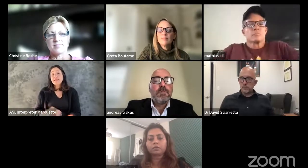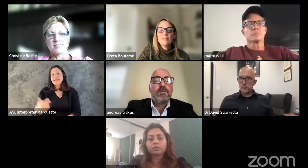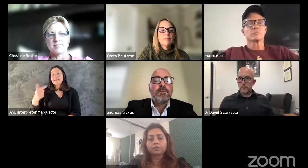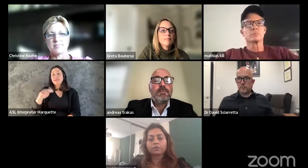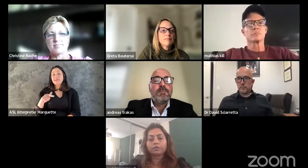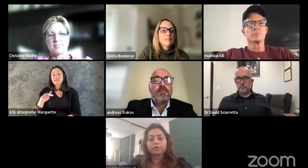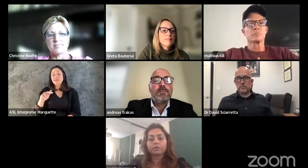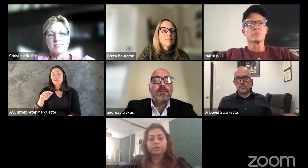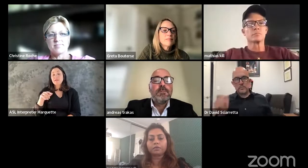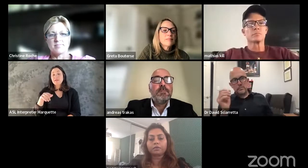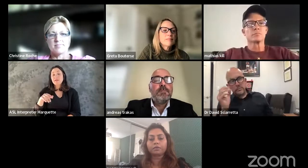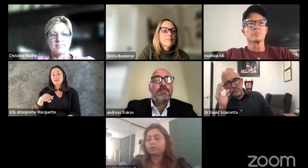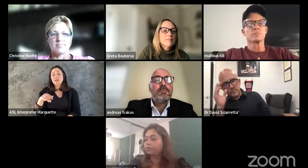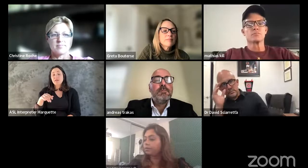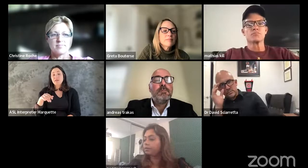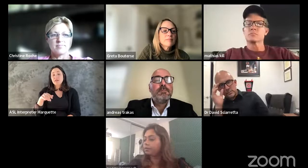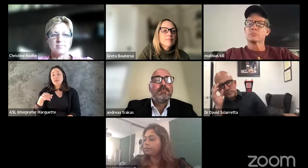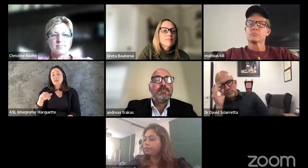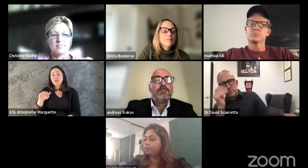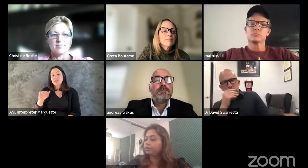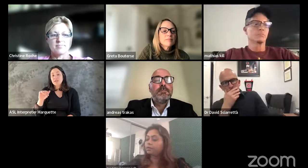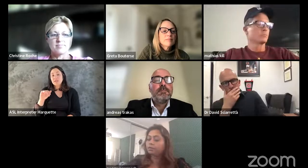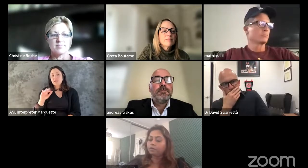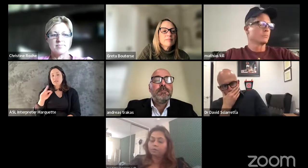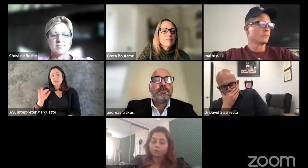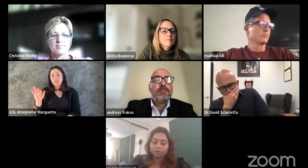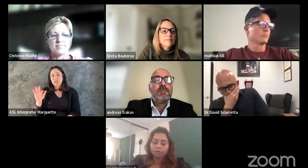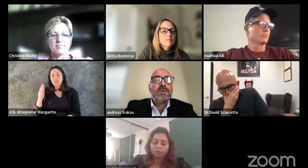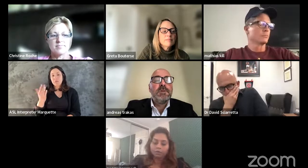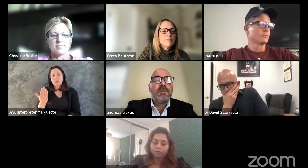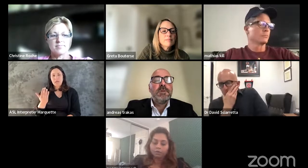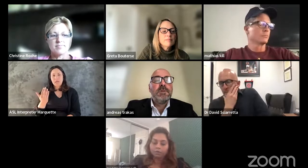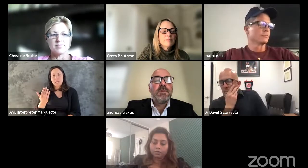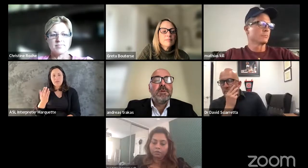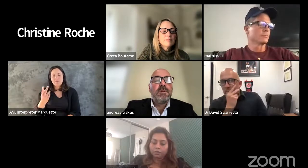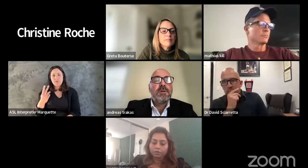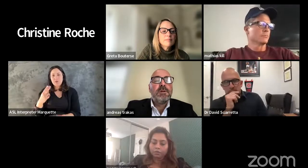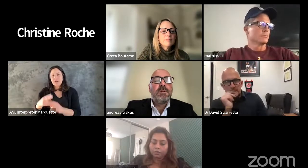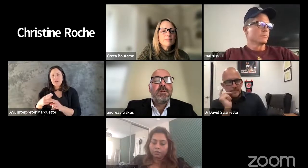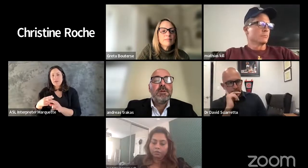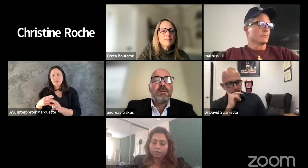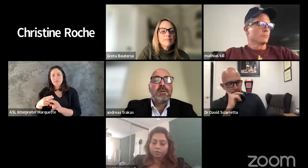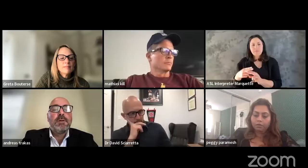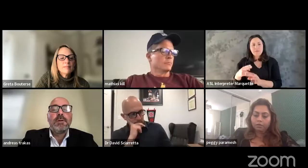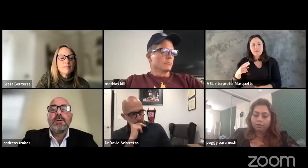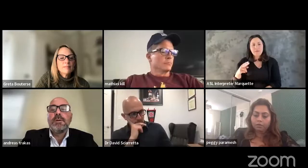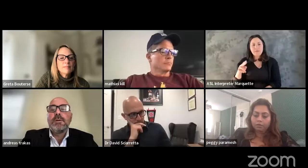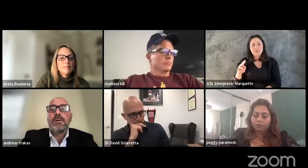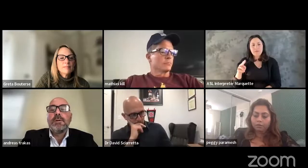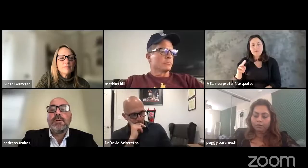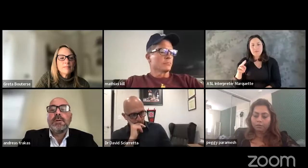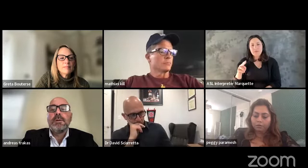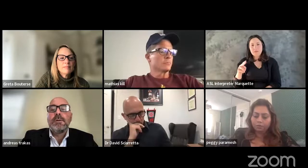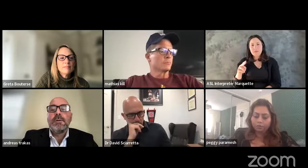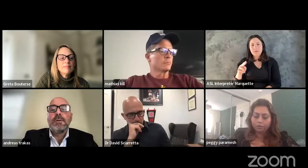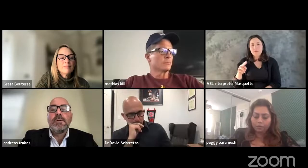is Yajahira Balanzar. Ms. Balanzar, if you could unmute your speaker.